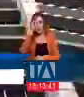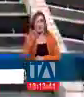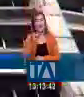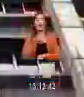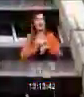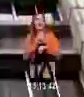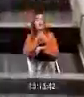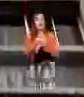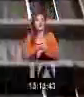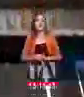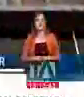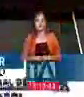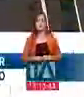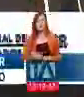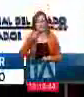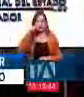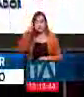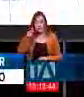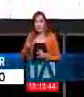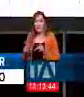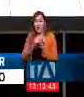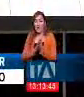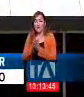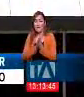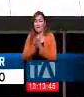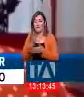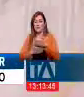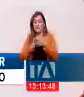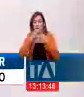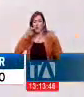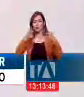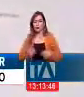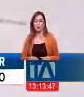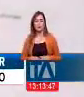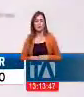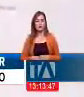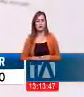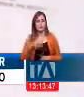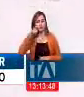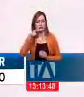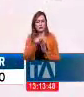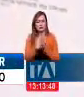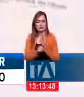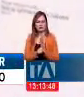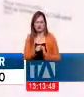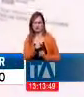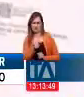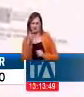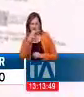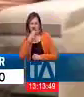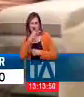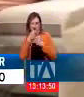14:00. Aseguran así que desde Fiscalía se habría forjado documentos. No obstante, la Fiscalía ha presentado un detalle de los hechos desmintiendo